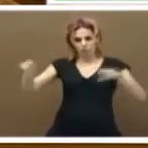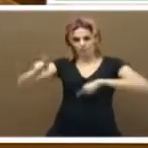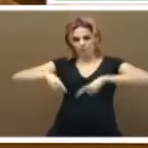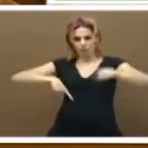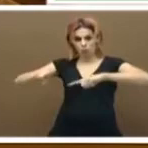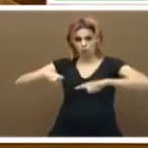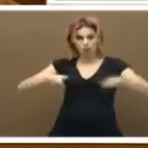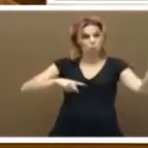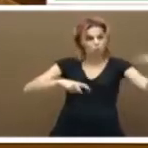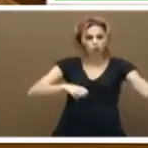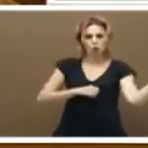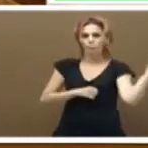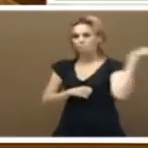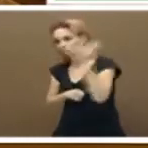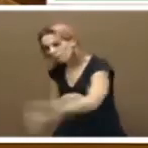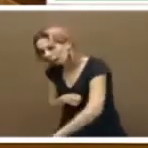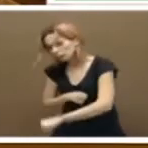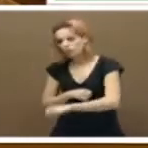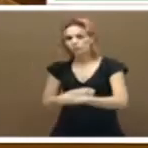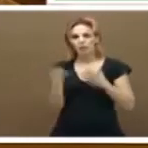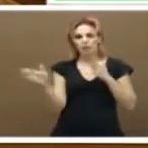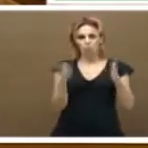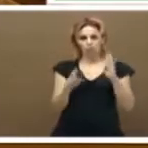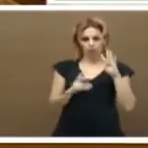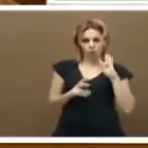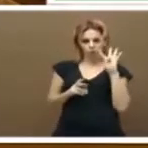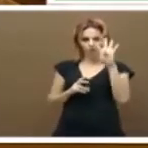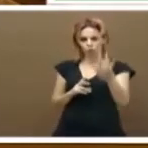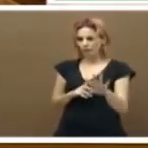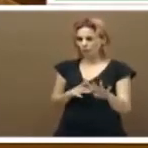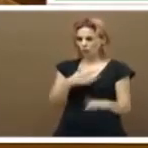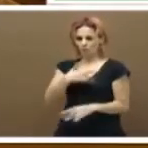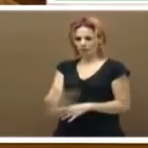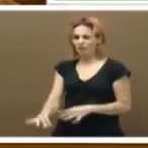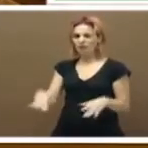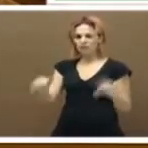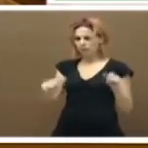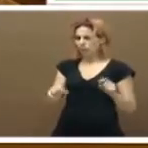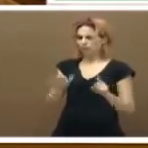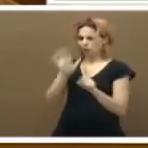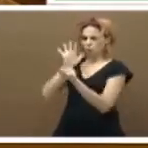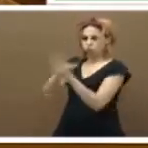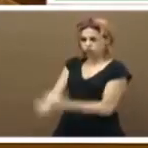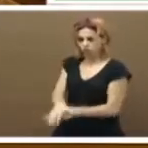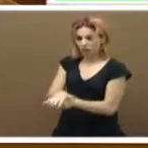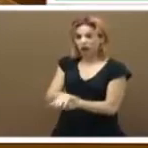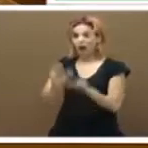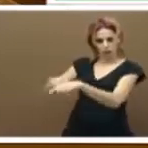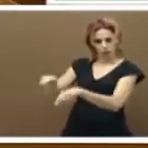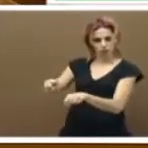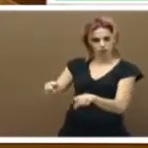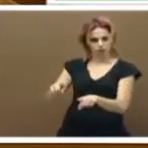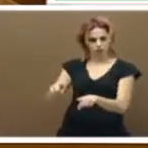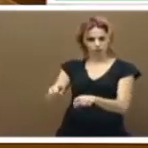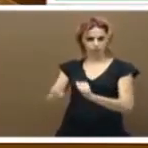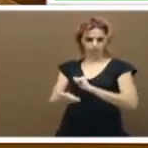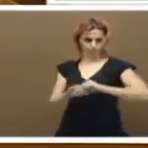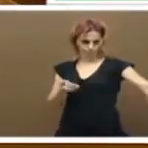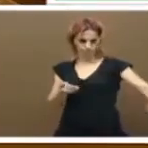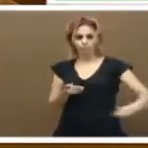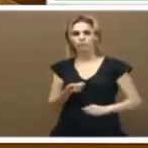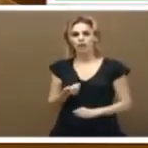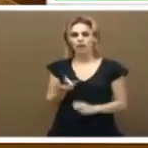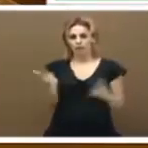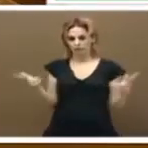ustedes machacaron durante su gobierno sin piedad y que la justicia les ha dado la razón. Grave sería